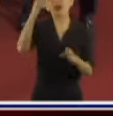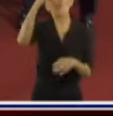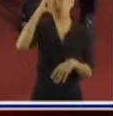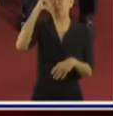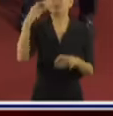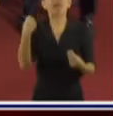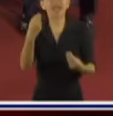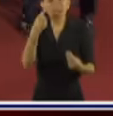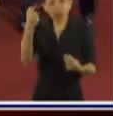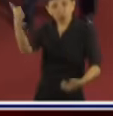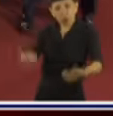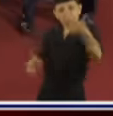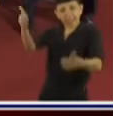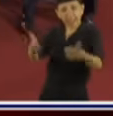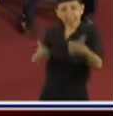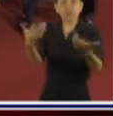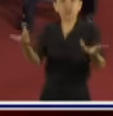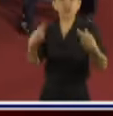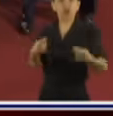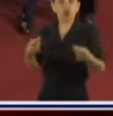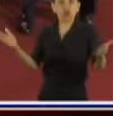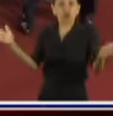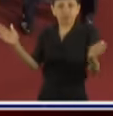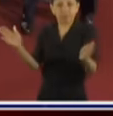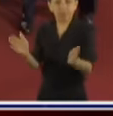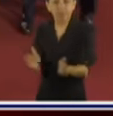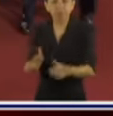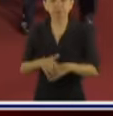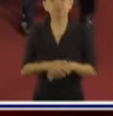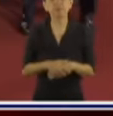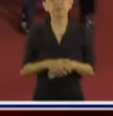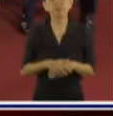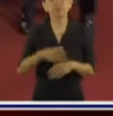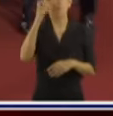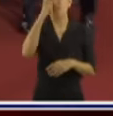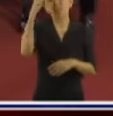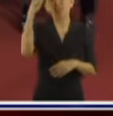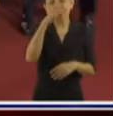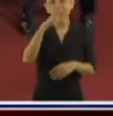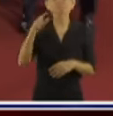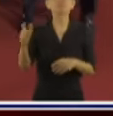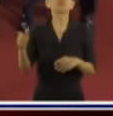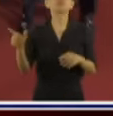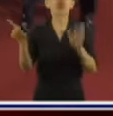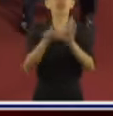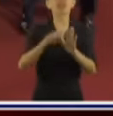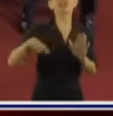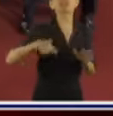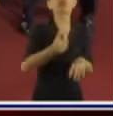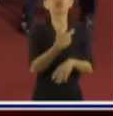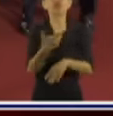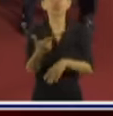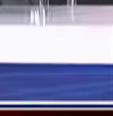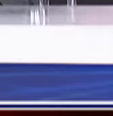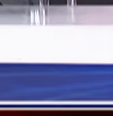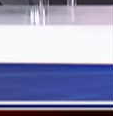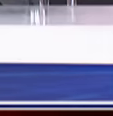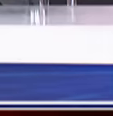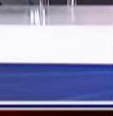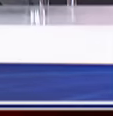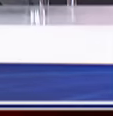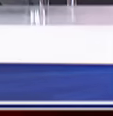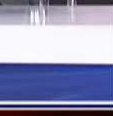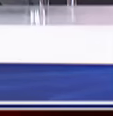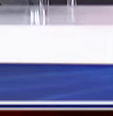ejemplo, los ADR, las acciones en dólares, deberían reaccionar positivamente. Bien. Bueno, Gabriel.